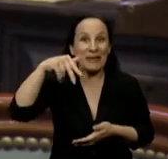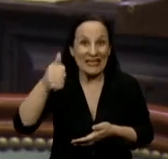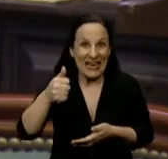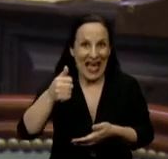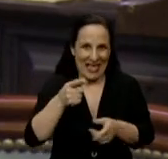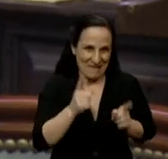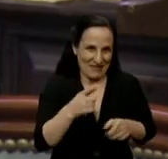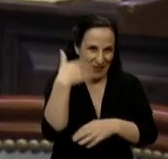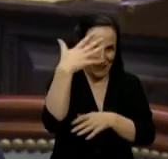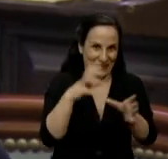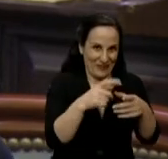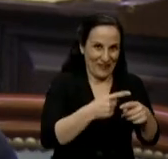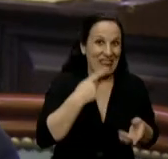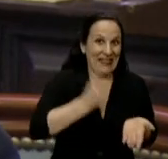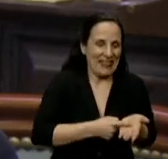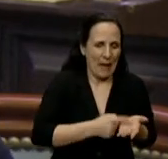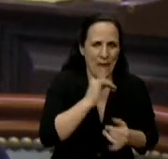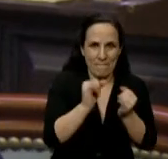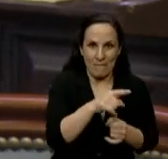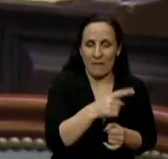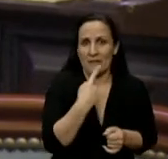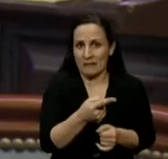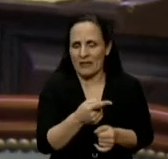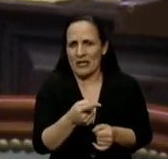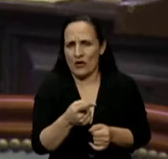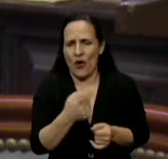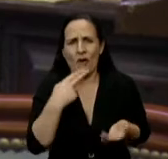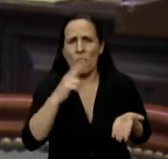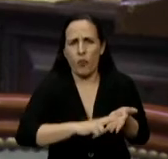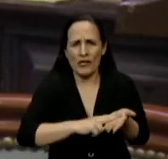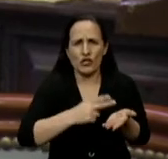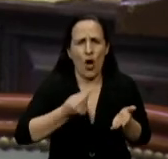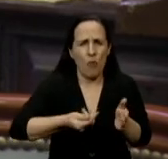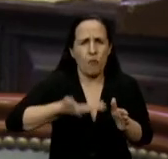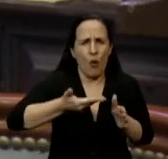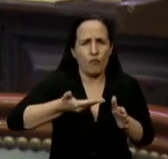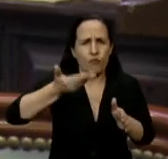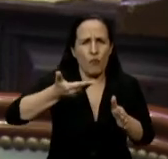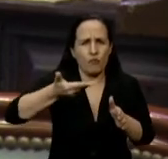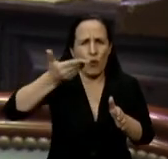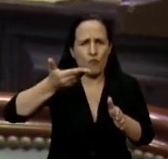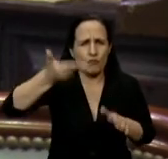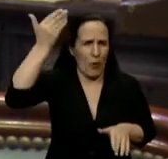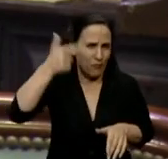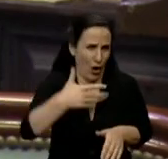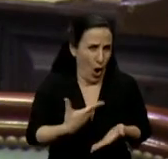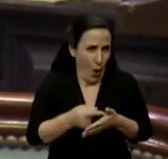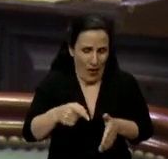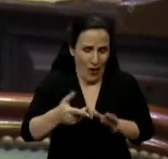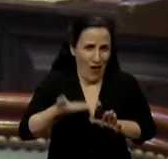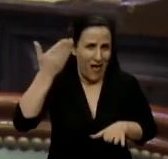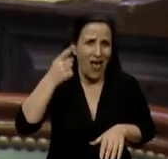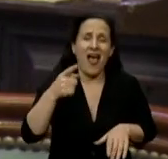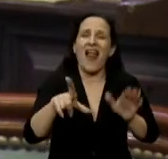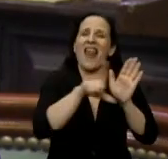nuestro interbloque el dictamen, es recurrente la suba de impuestos que está haciendo este gobierno. Desde la ley